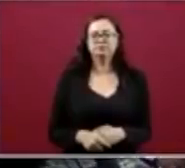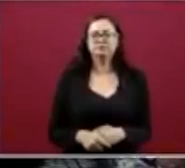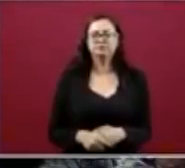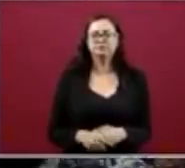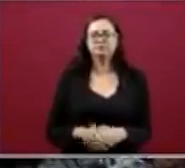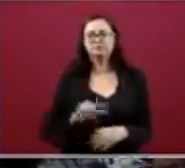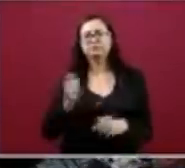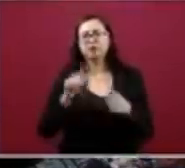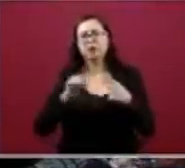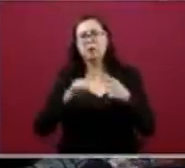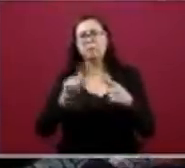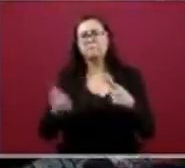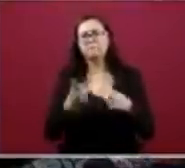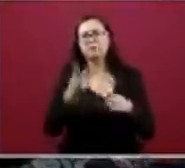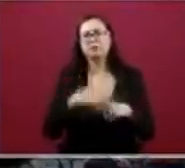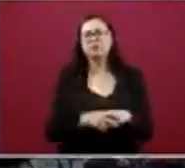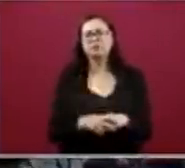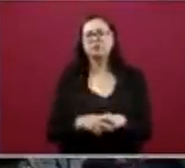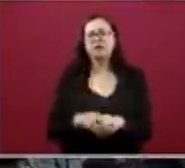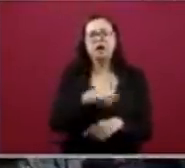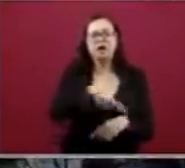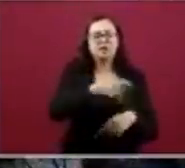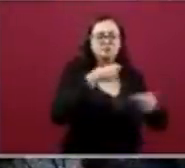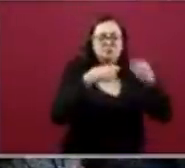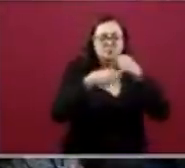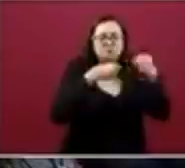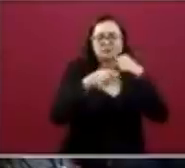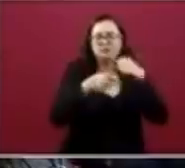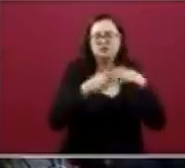¿Cuál es? Ah, de los periodistas.